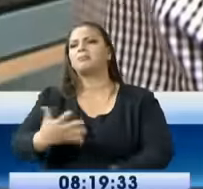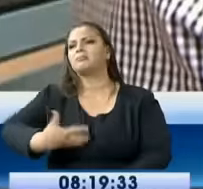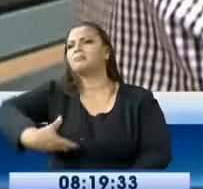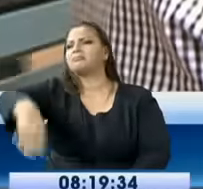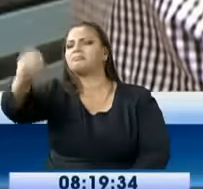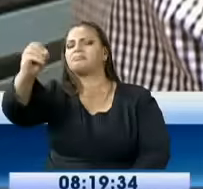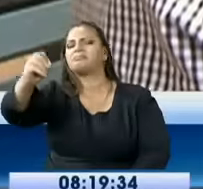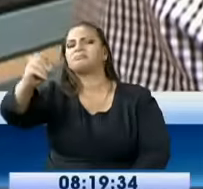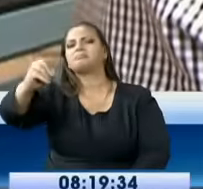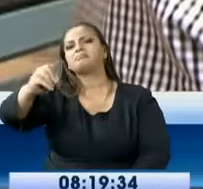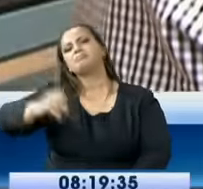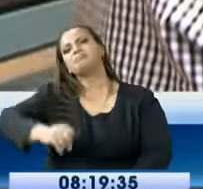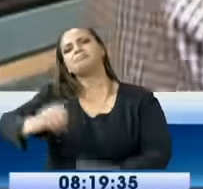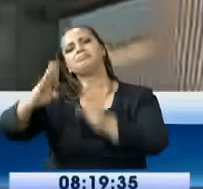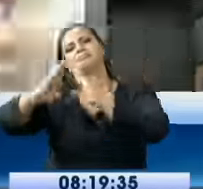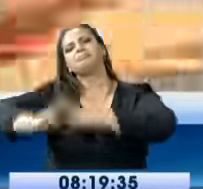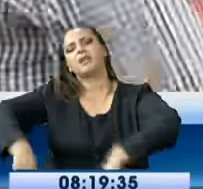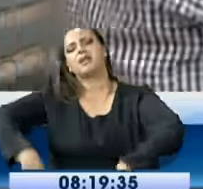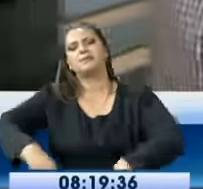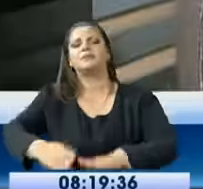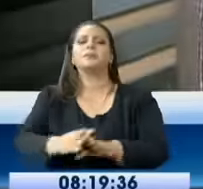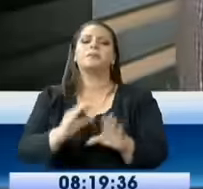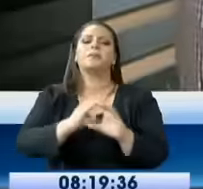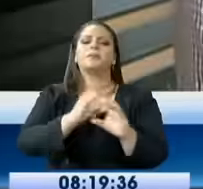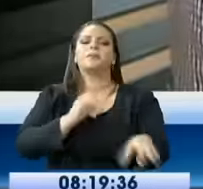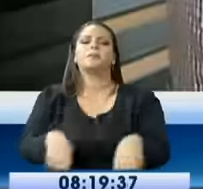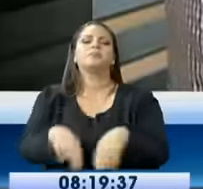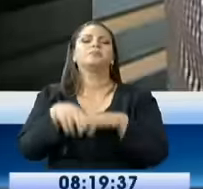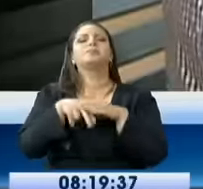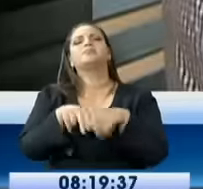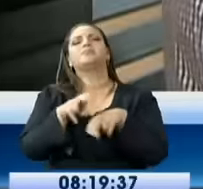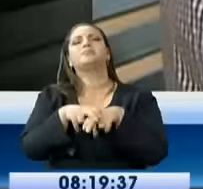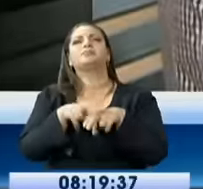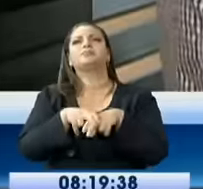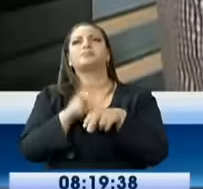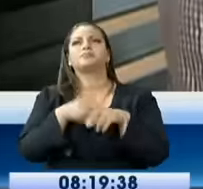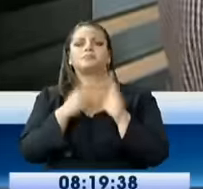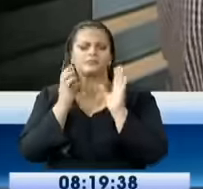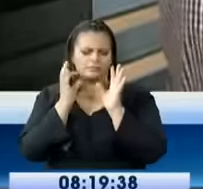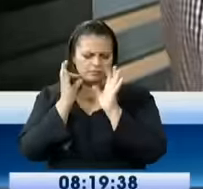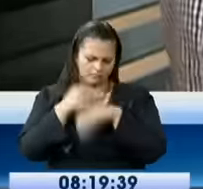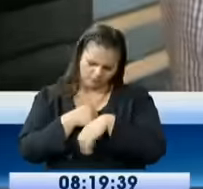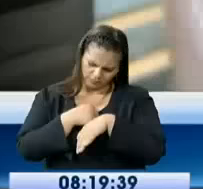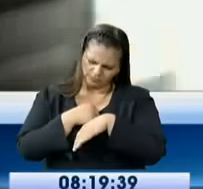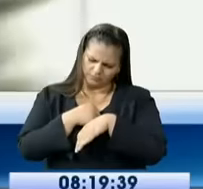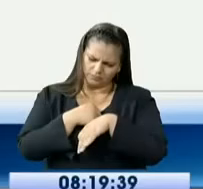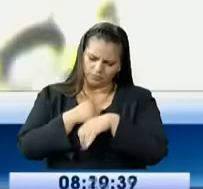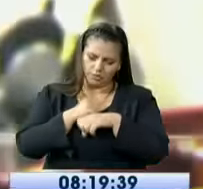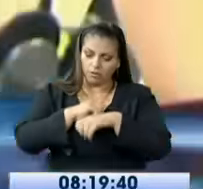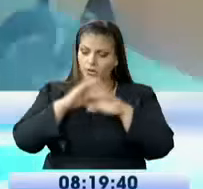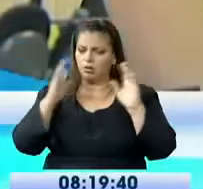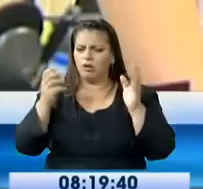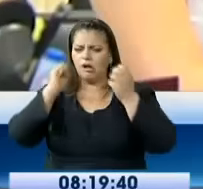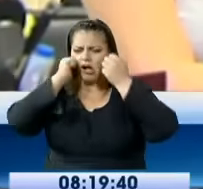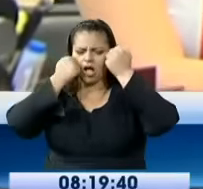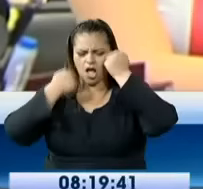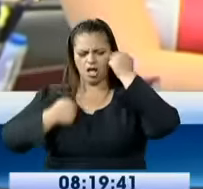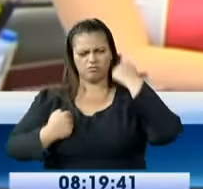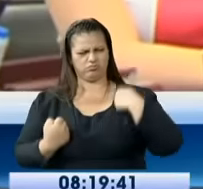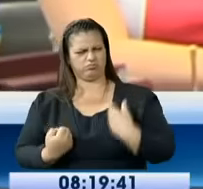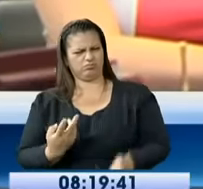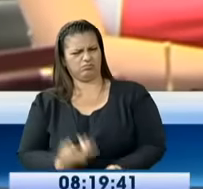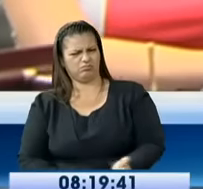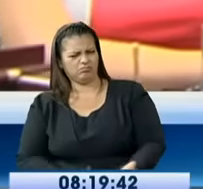público no me recuerdo absolutamente nada. Amanecí con moretones, como que yo hubiese peleado. Por eso la recomendación de